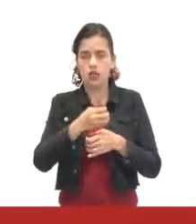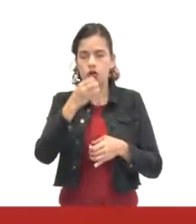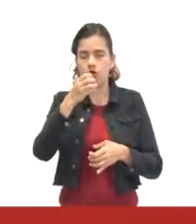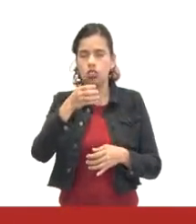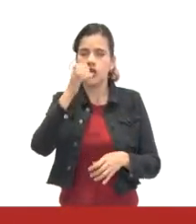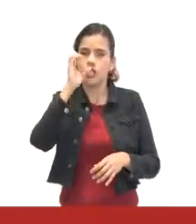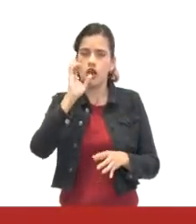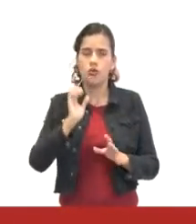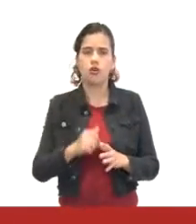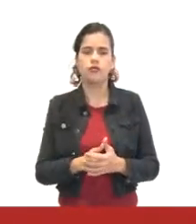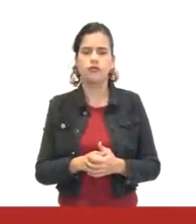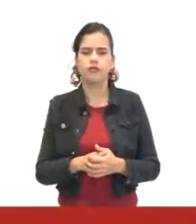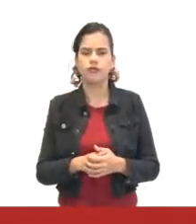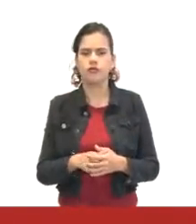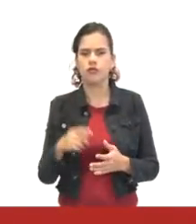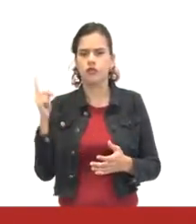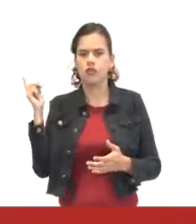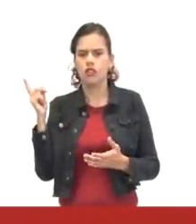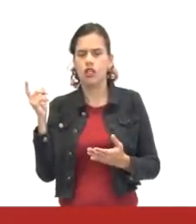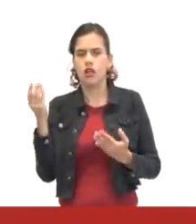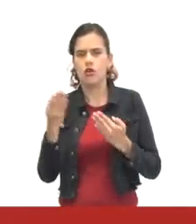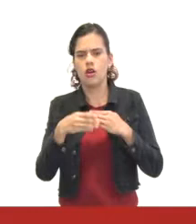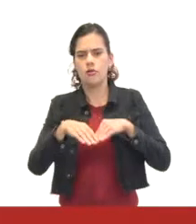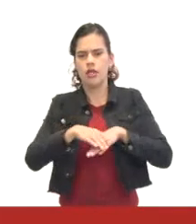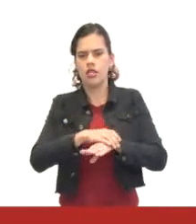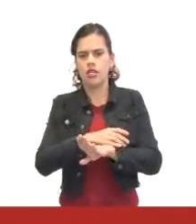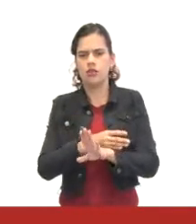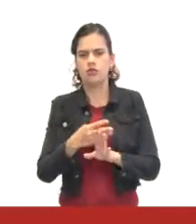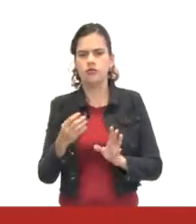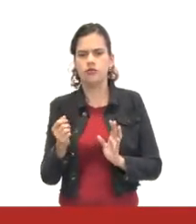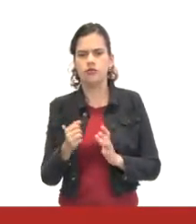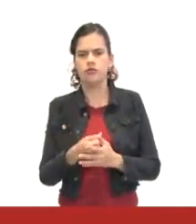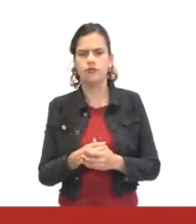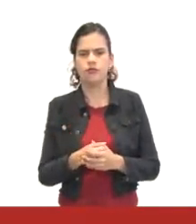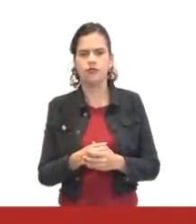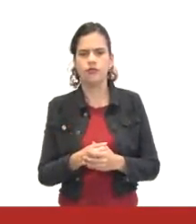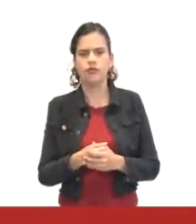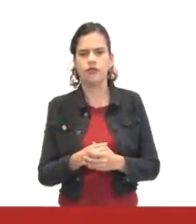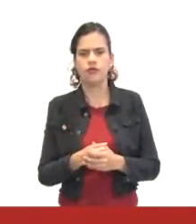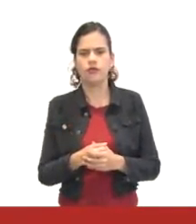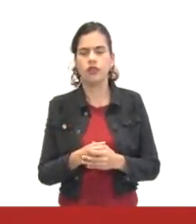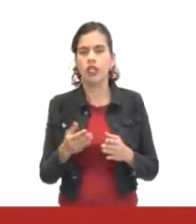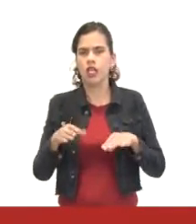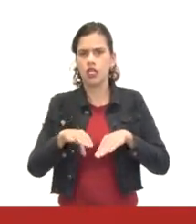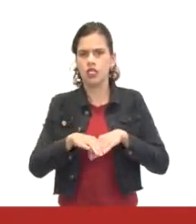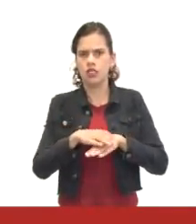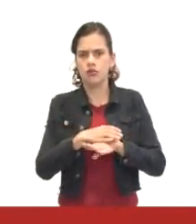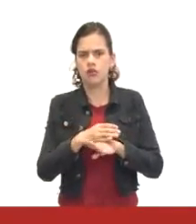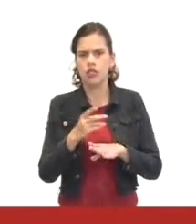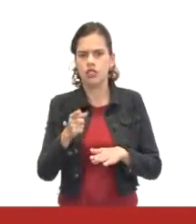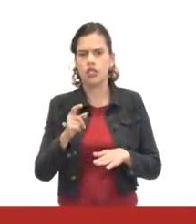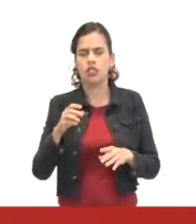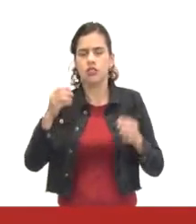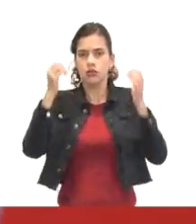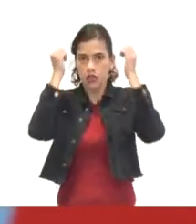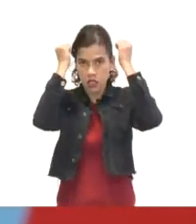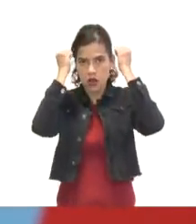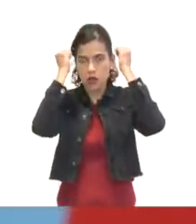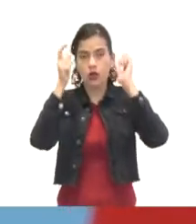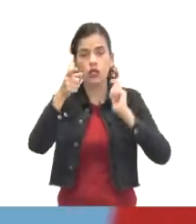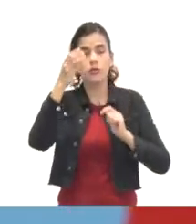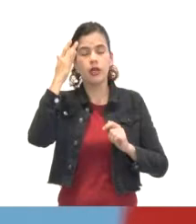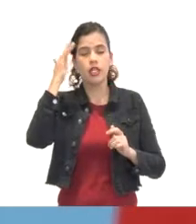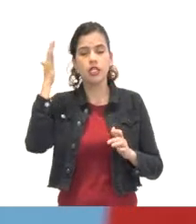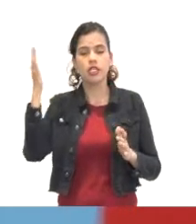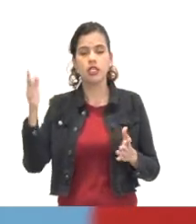agua reciclada. ¿Y esto qué será? Una media completica. Esta media precisamente le sirve de gorro.